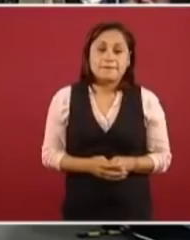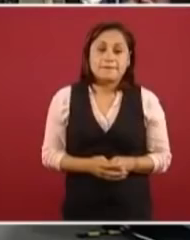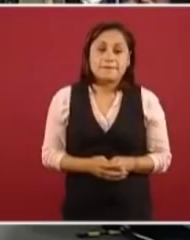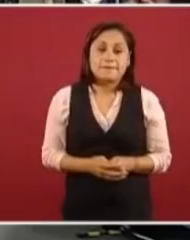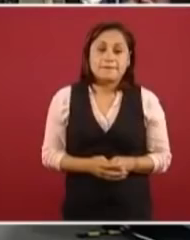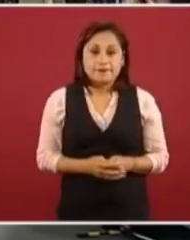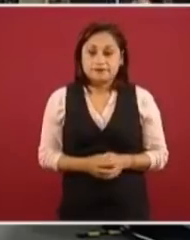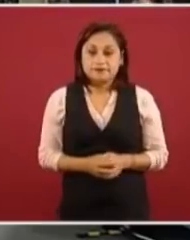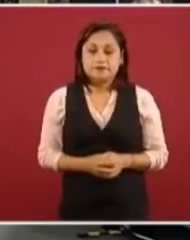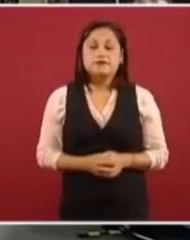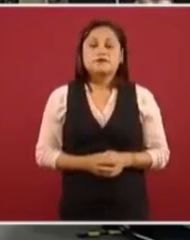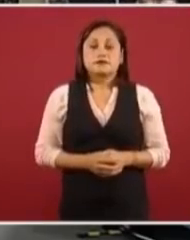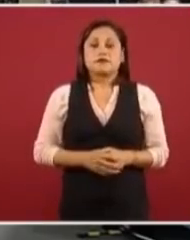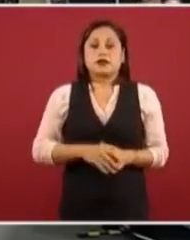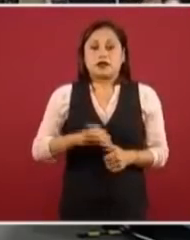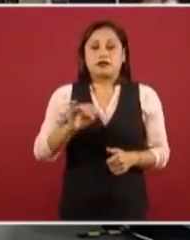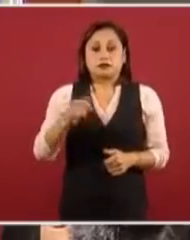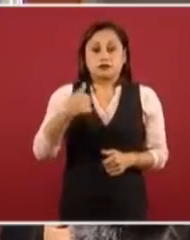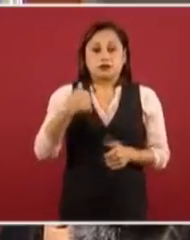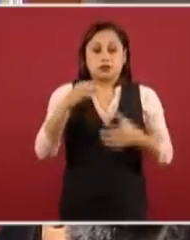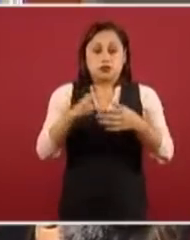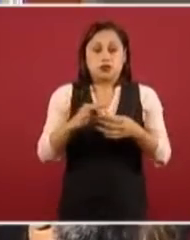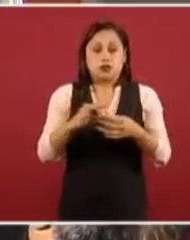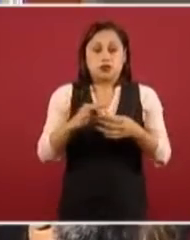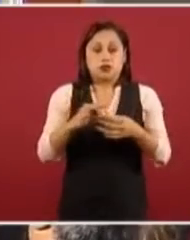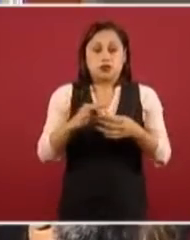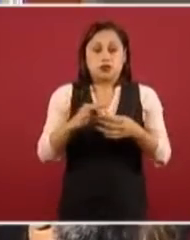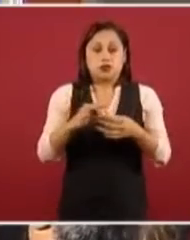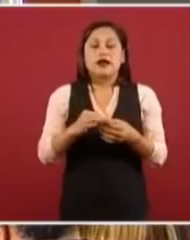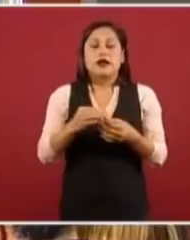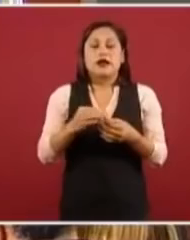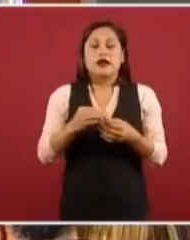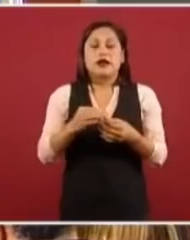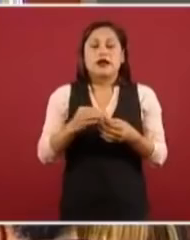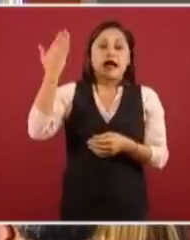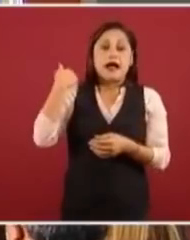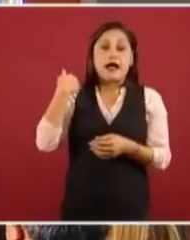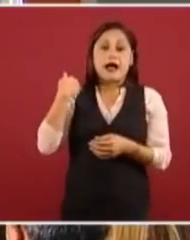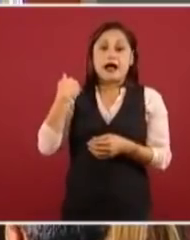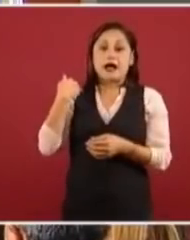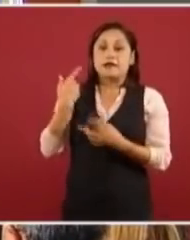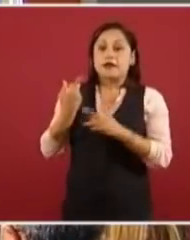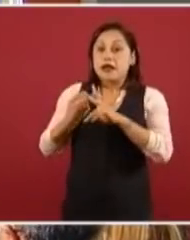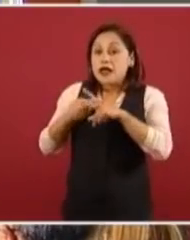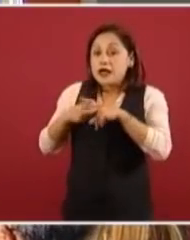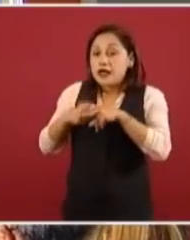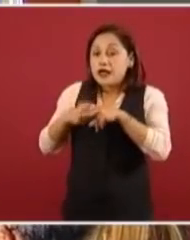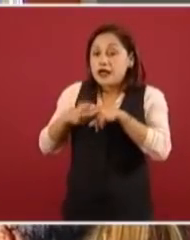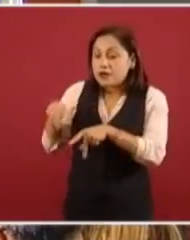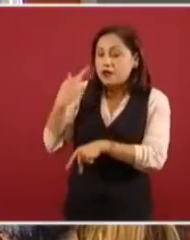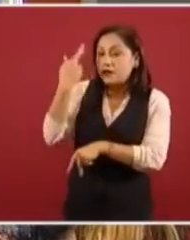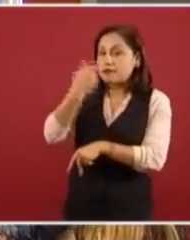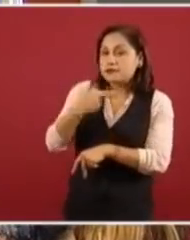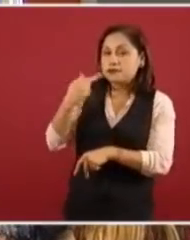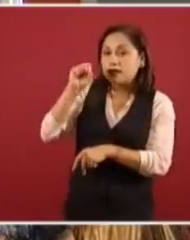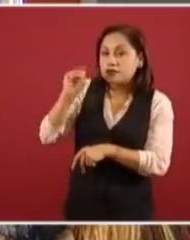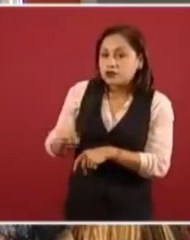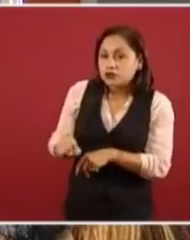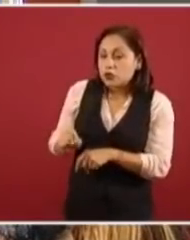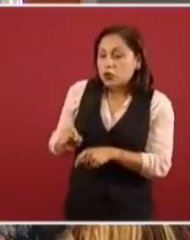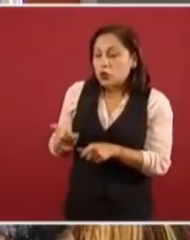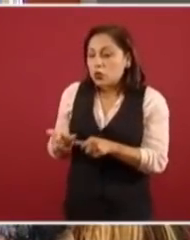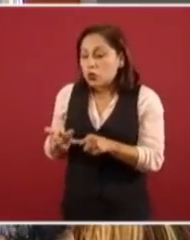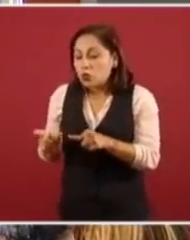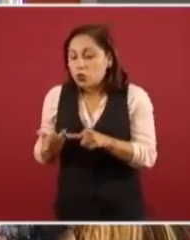es lo que yo menciono, que cambiamos el sentido de revisión y hemos tenido mayores resultados en el